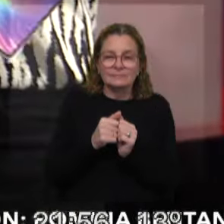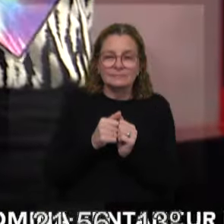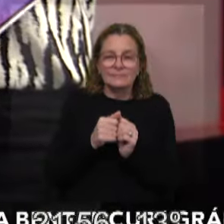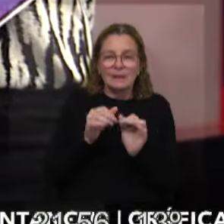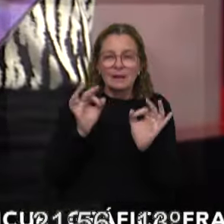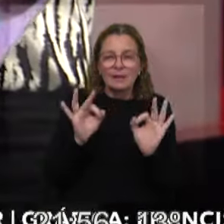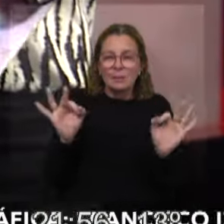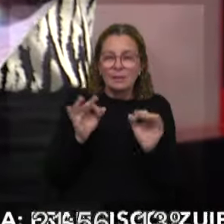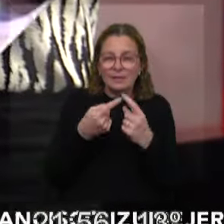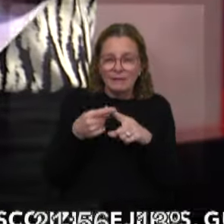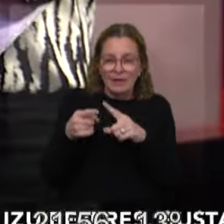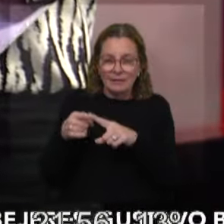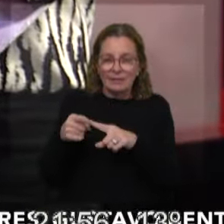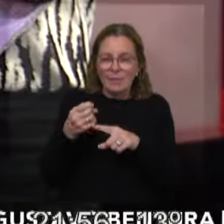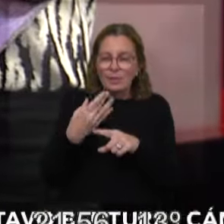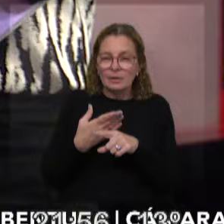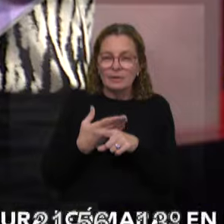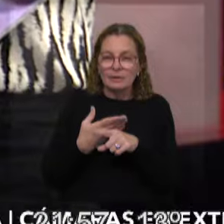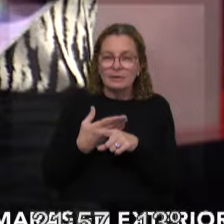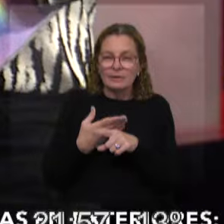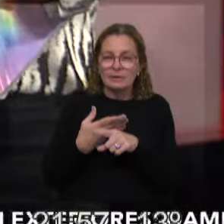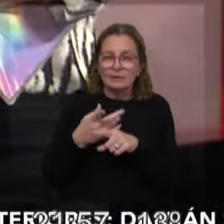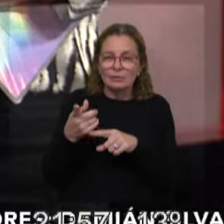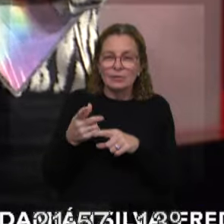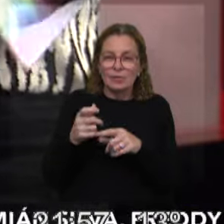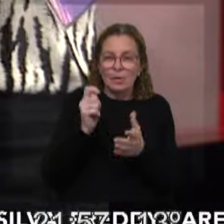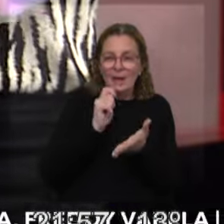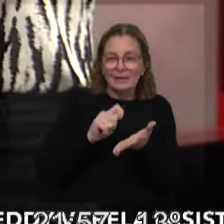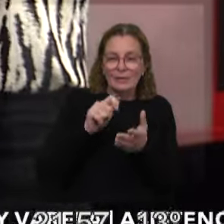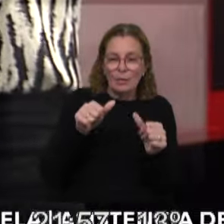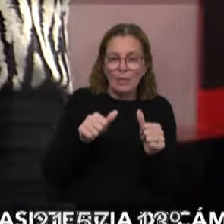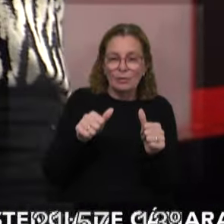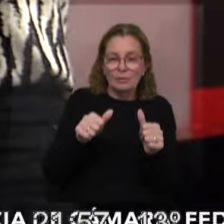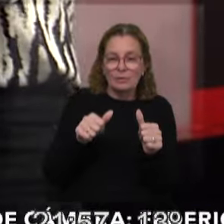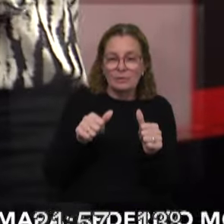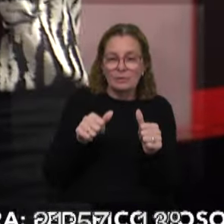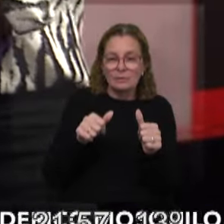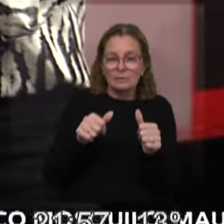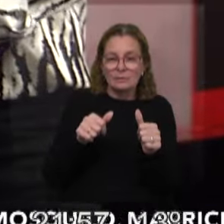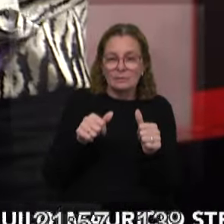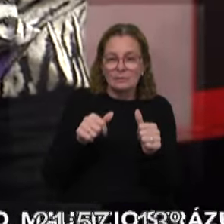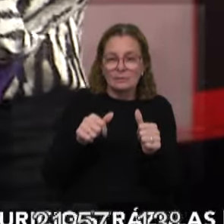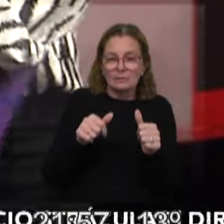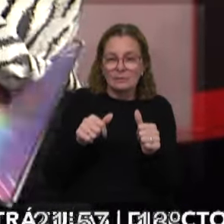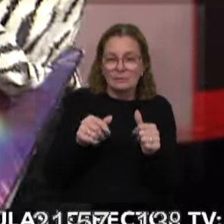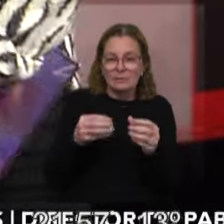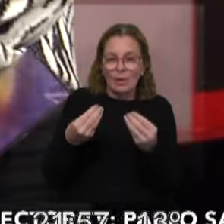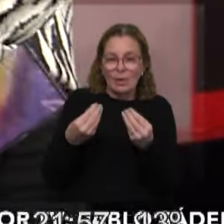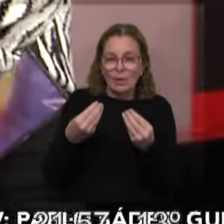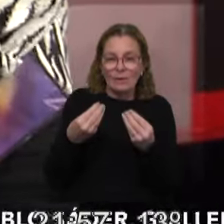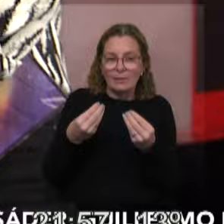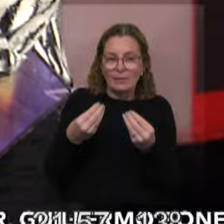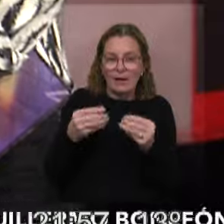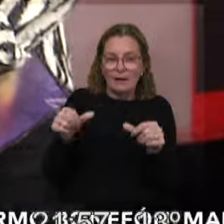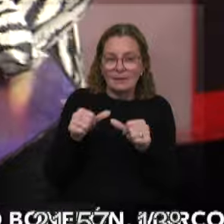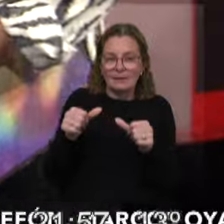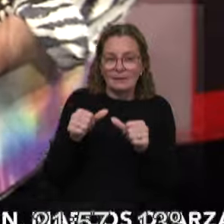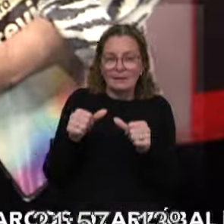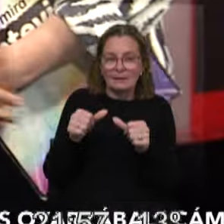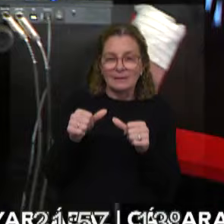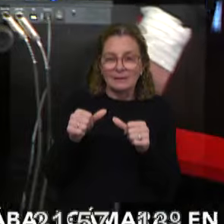temas los diferencian porque los tuyos los compones vos y vos? Porque calculo que deben tener... Va, en